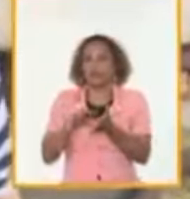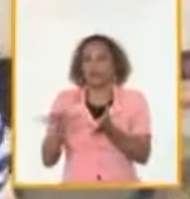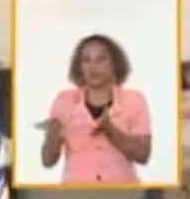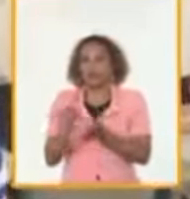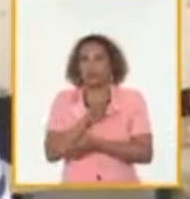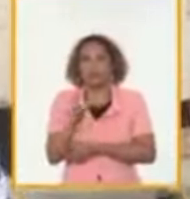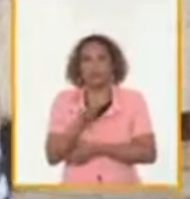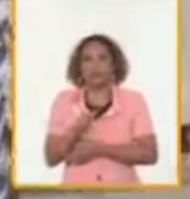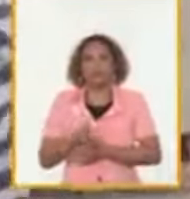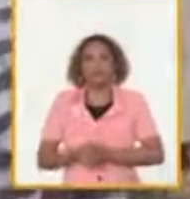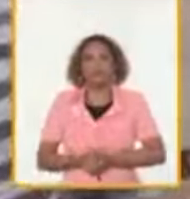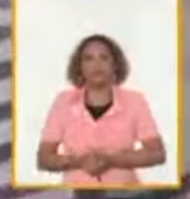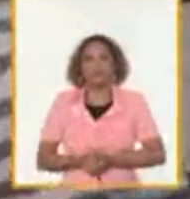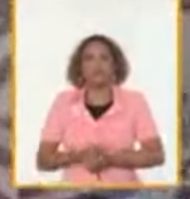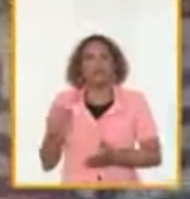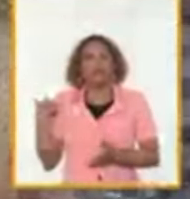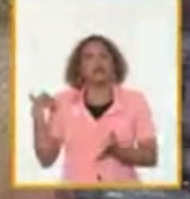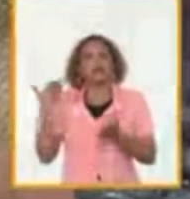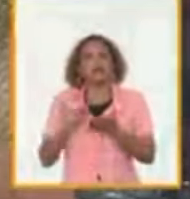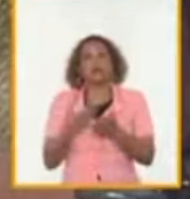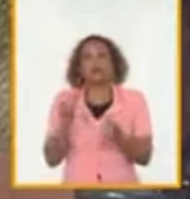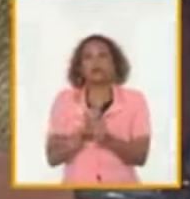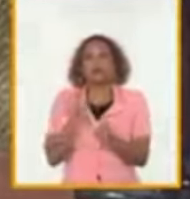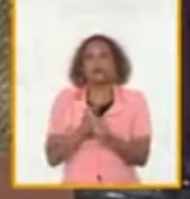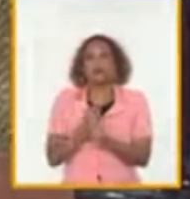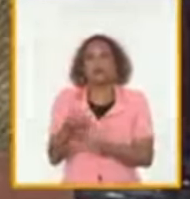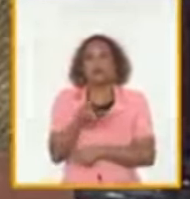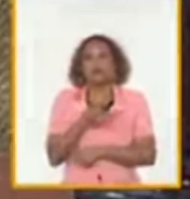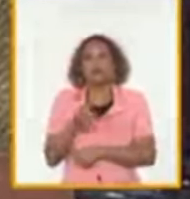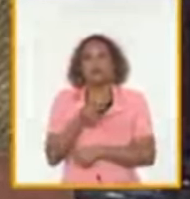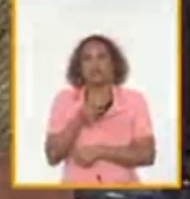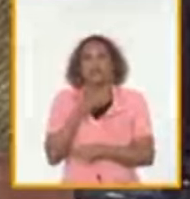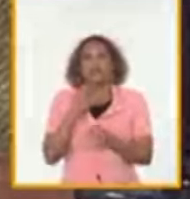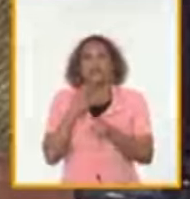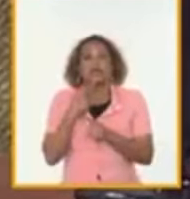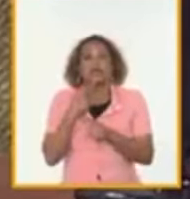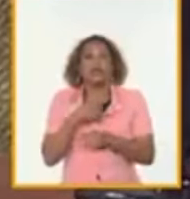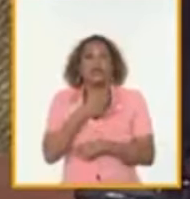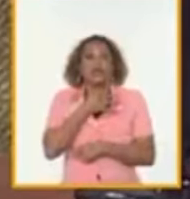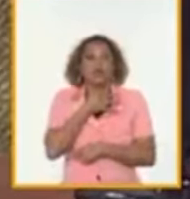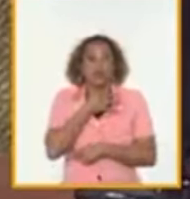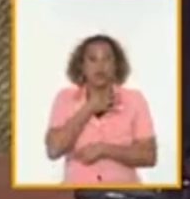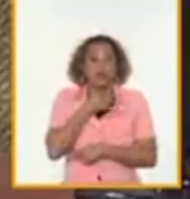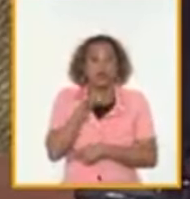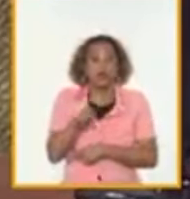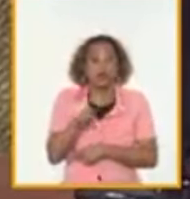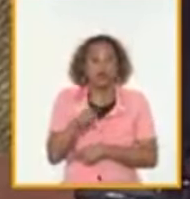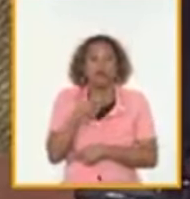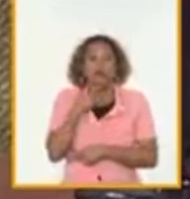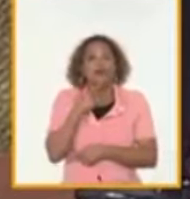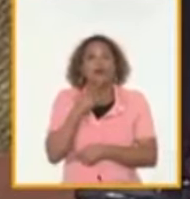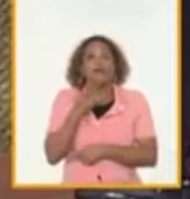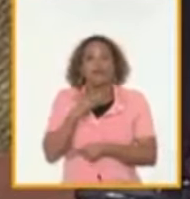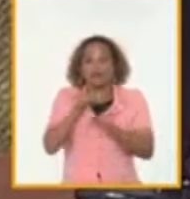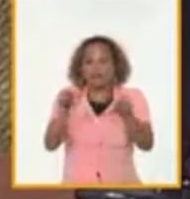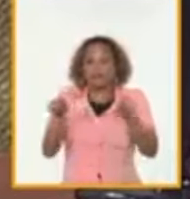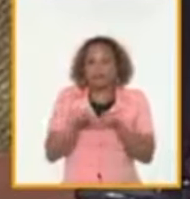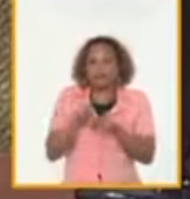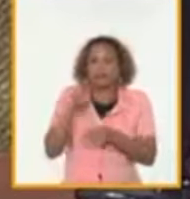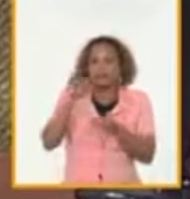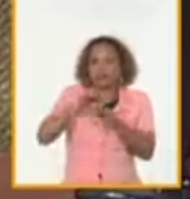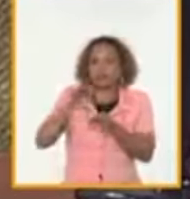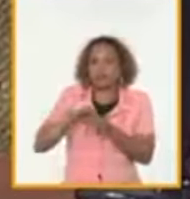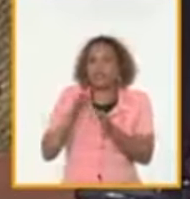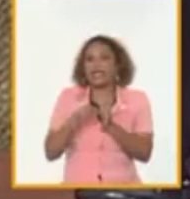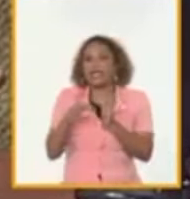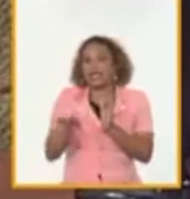Hoy estamos trabajando sobre todo en el municipio de encrucijada para que logre autoabastecerse con el arroz y